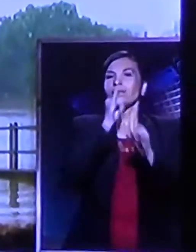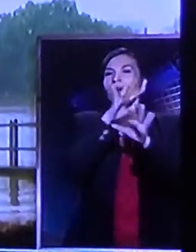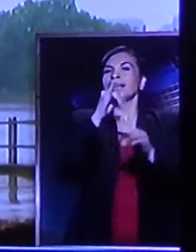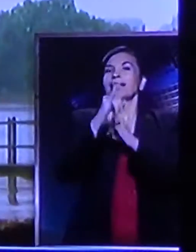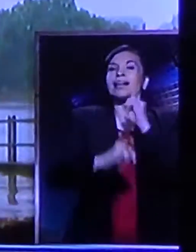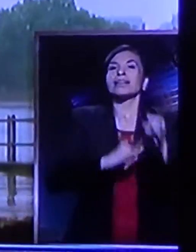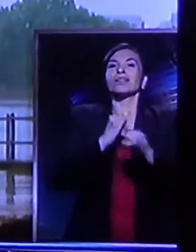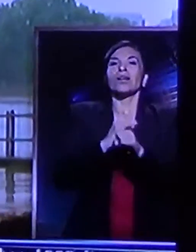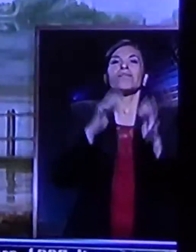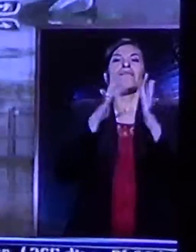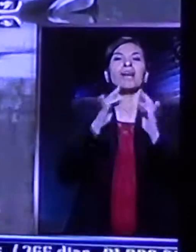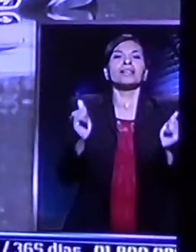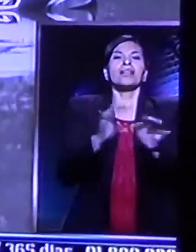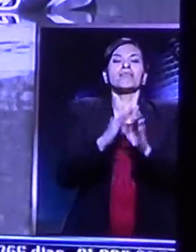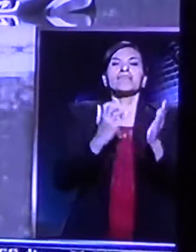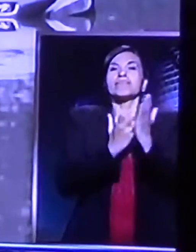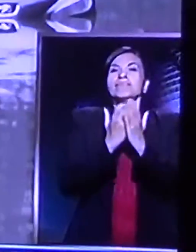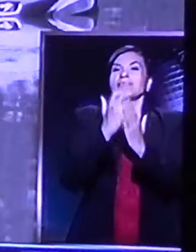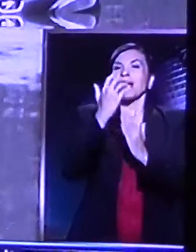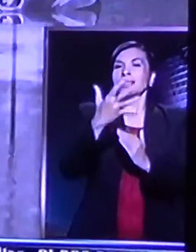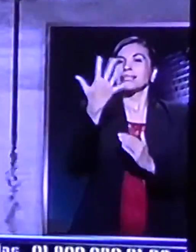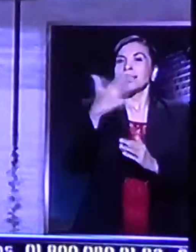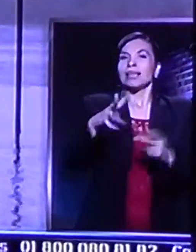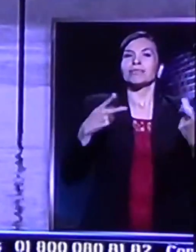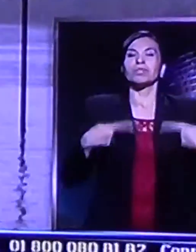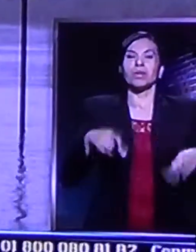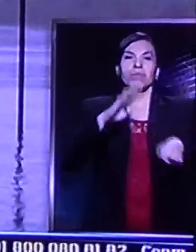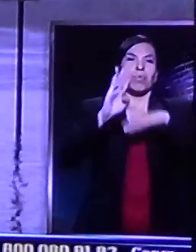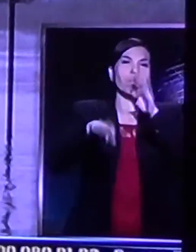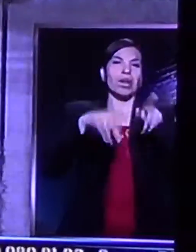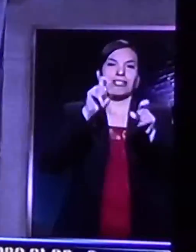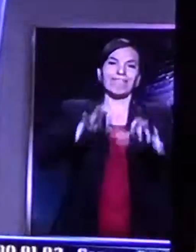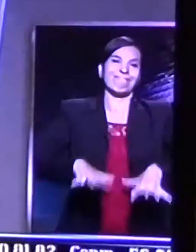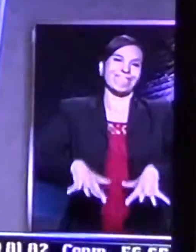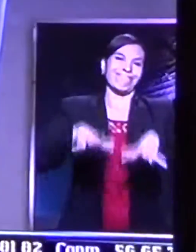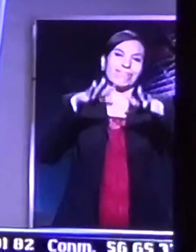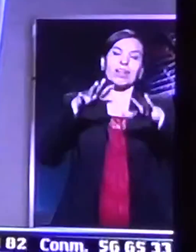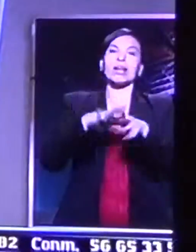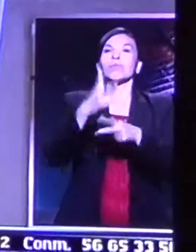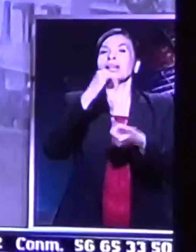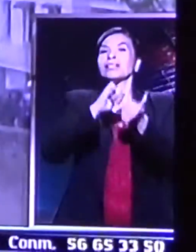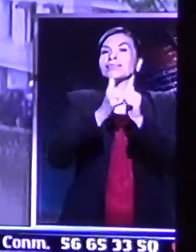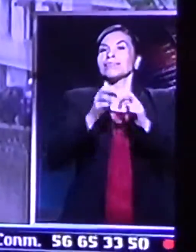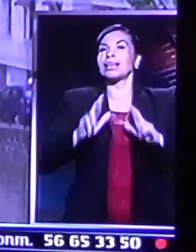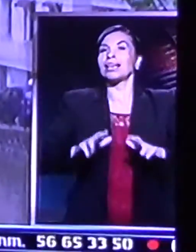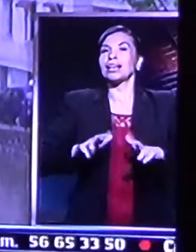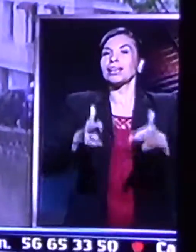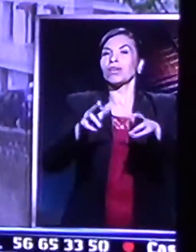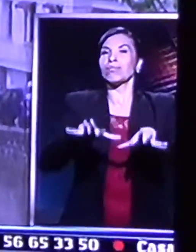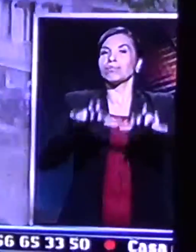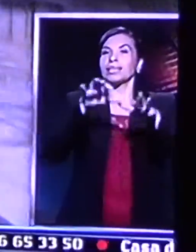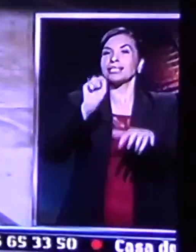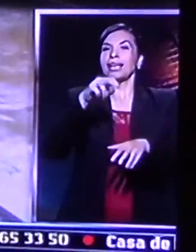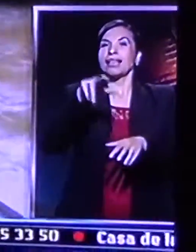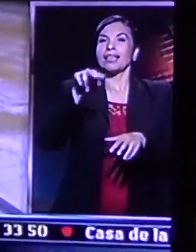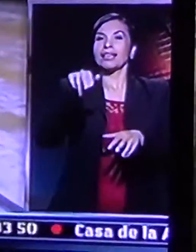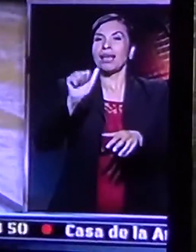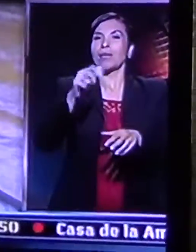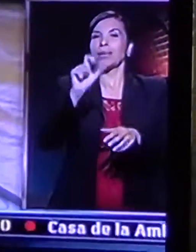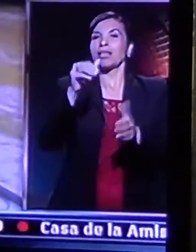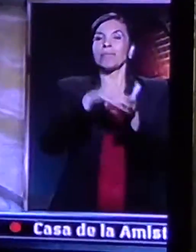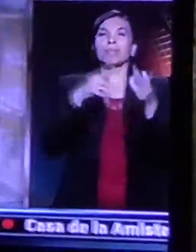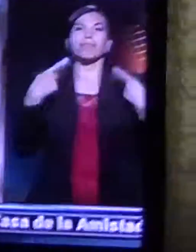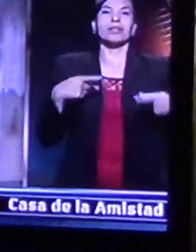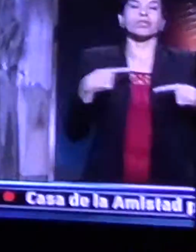información internacional, en Francia se incrementó a 10 el número de muertes por las inundaciones por el creciente del río Sena. 20.000